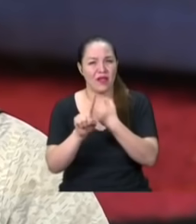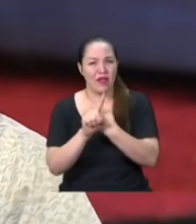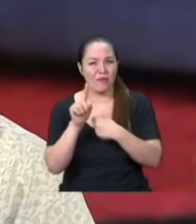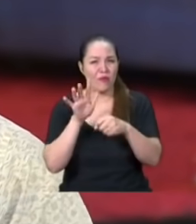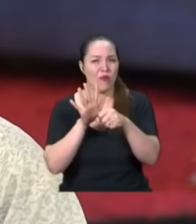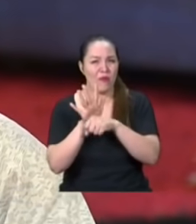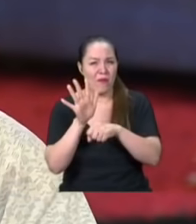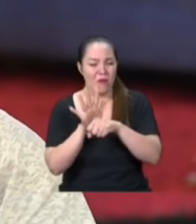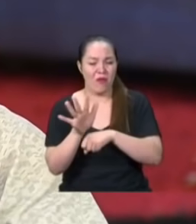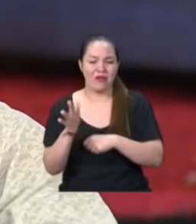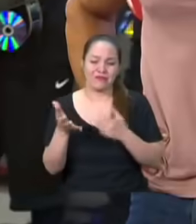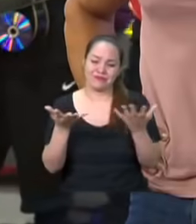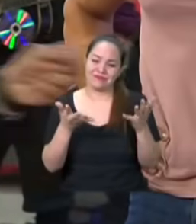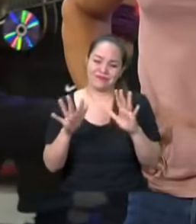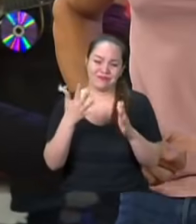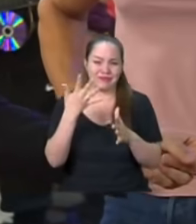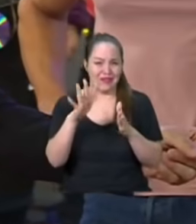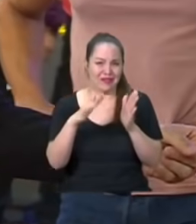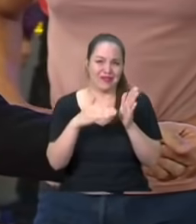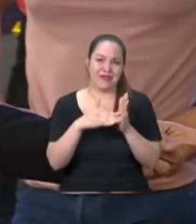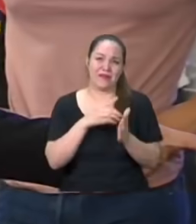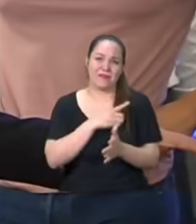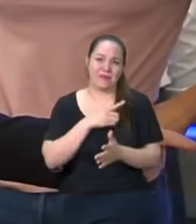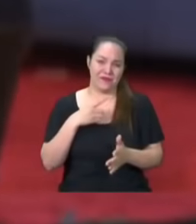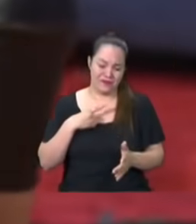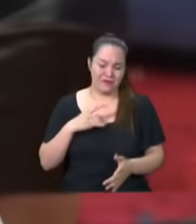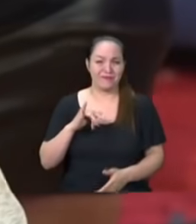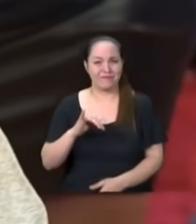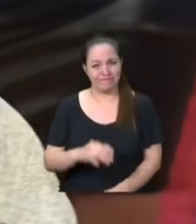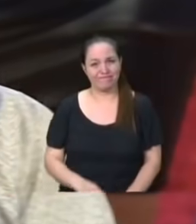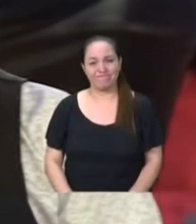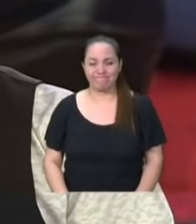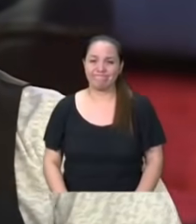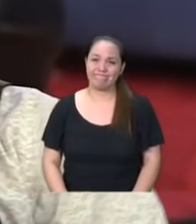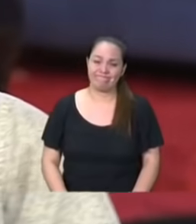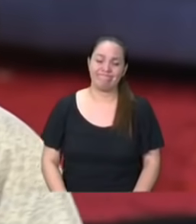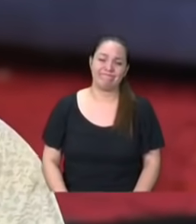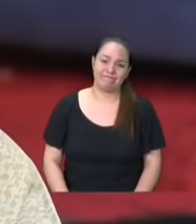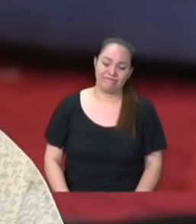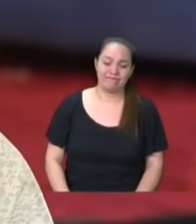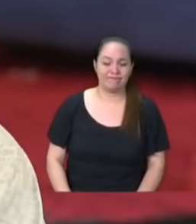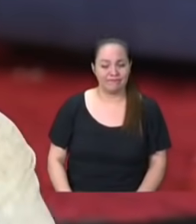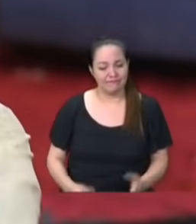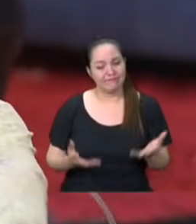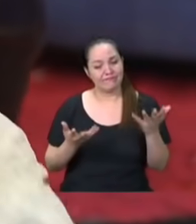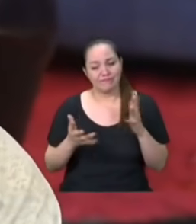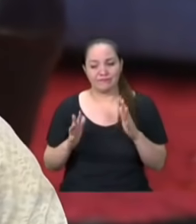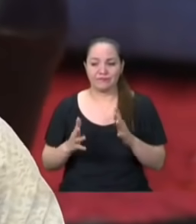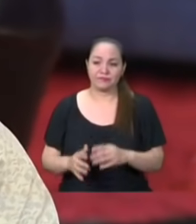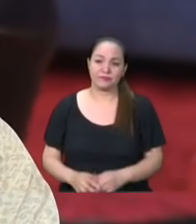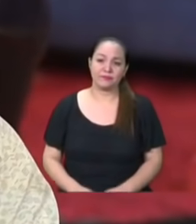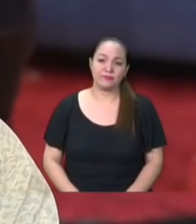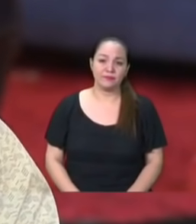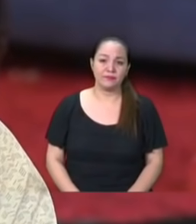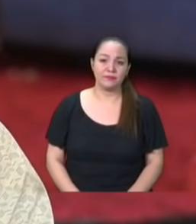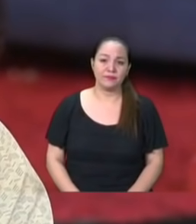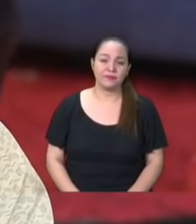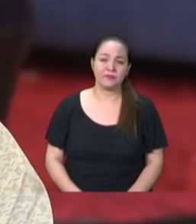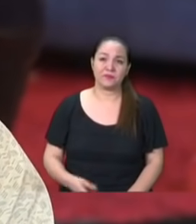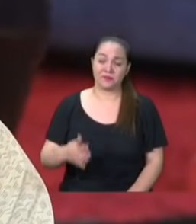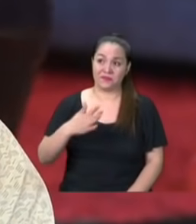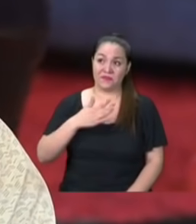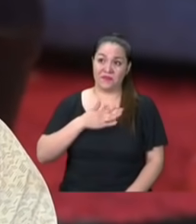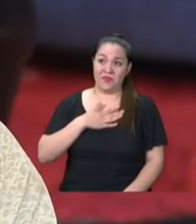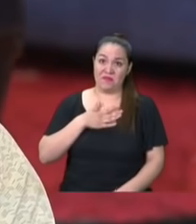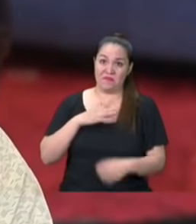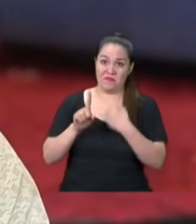unos 10 mil más o menos. 10 mil pesos, ¿es tu problema 10 mil pesos? Sí, exacto. Ok. Debo sacar. ¿Sabes cuál es mi problema con esos 10